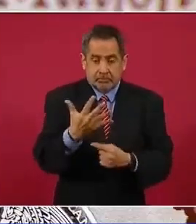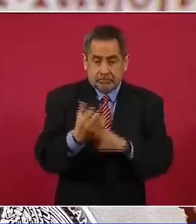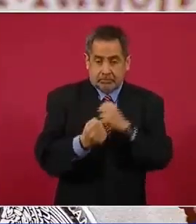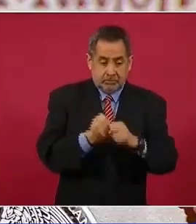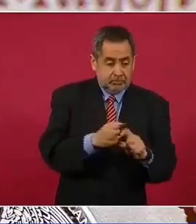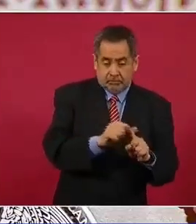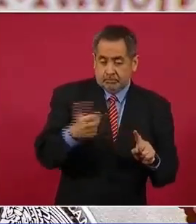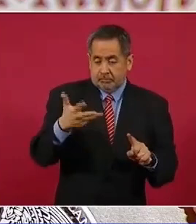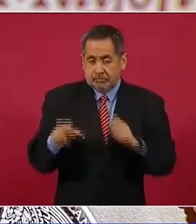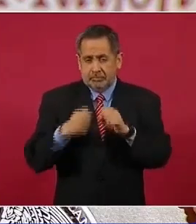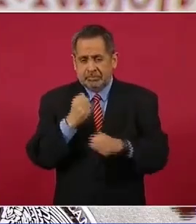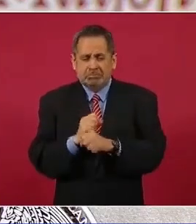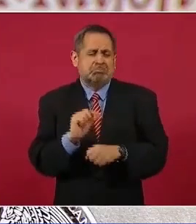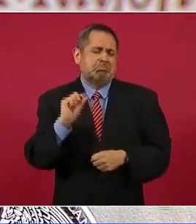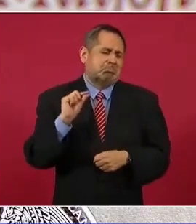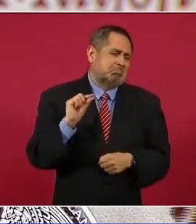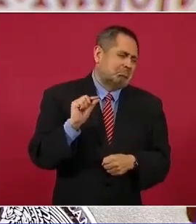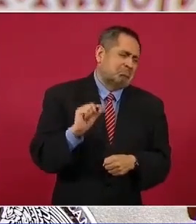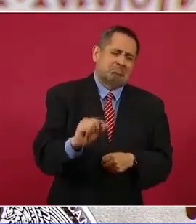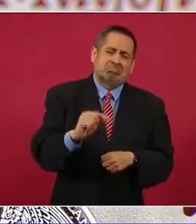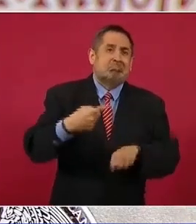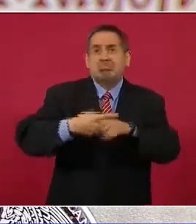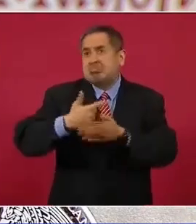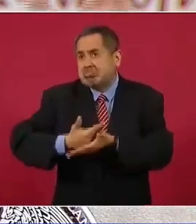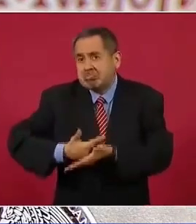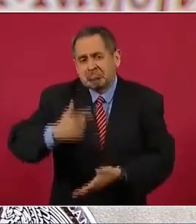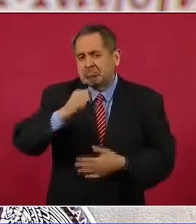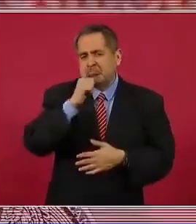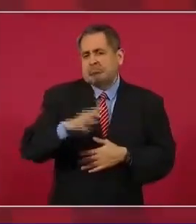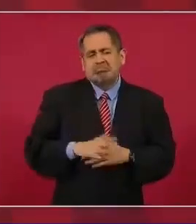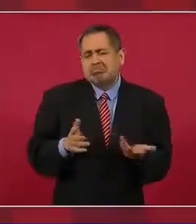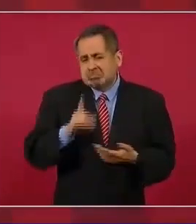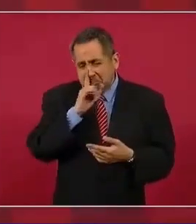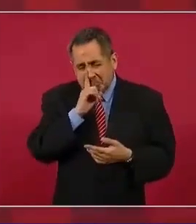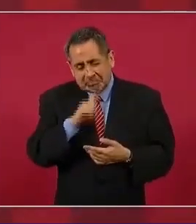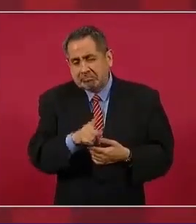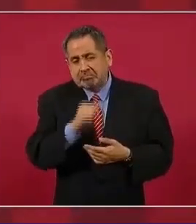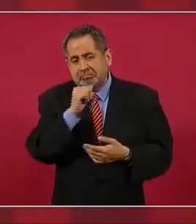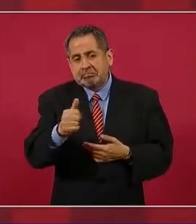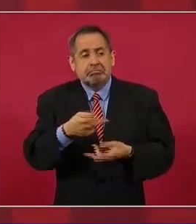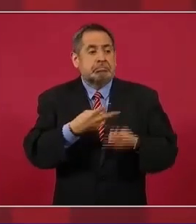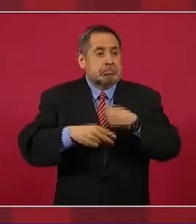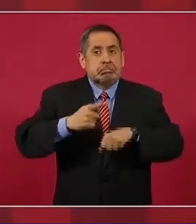5 a 10 años. Tienen el mínimo riesgo de todo el riesgo posible de tener